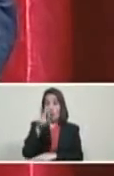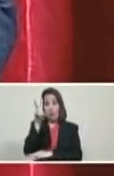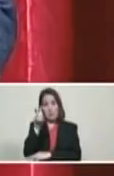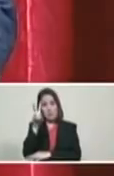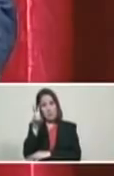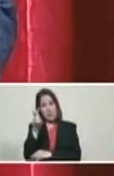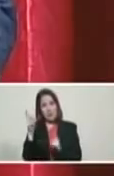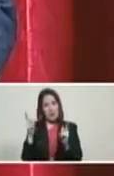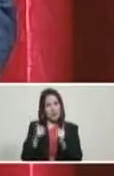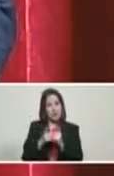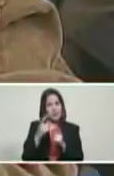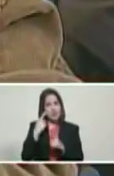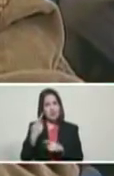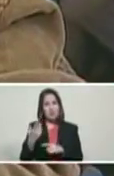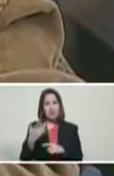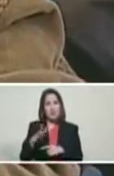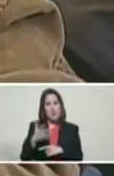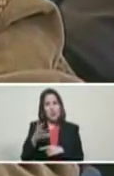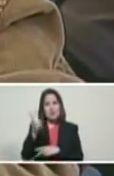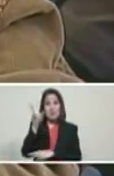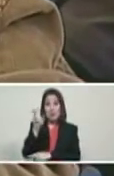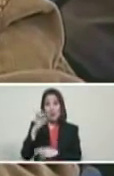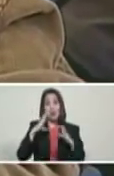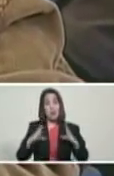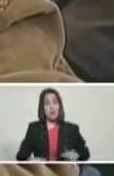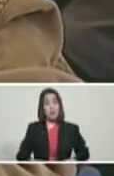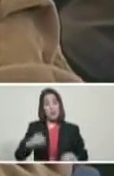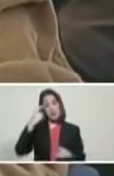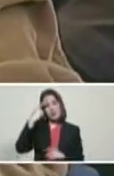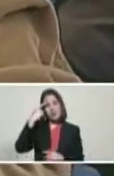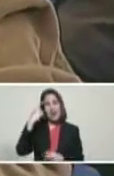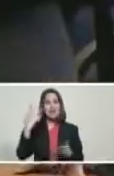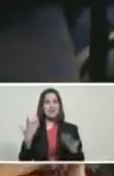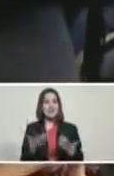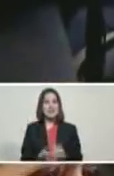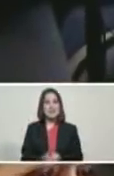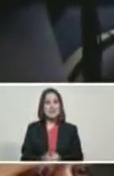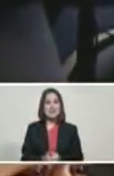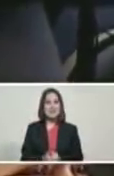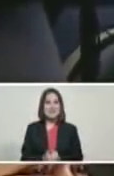chiquito. Y el cuerpo lo sabe.